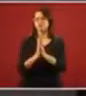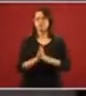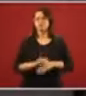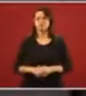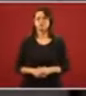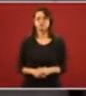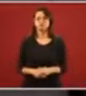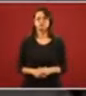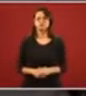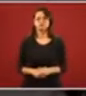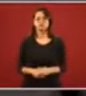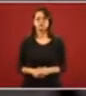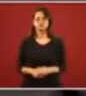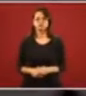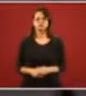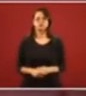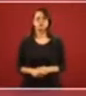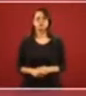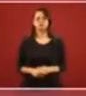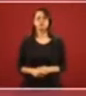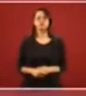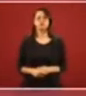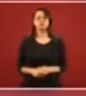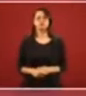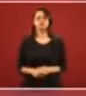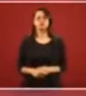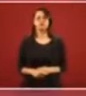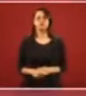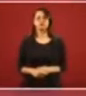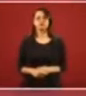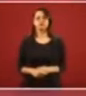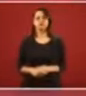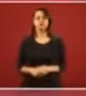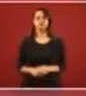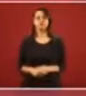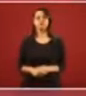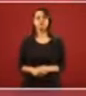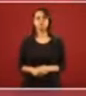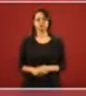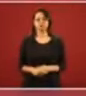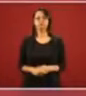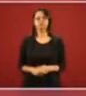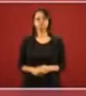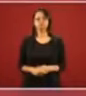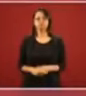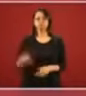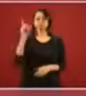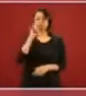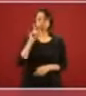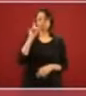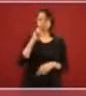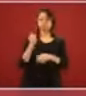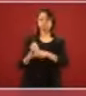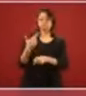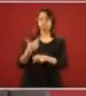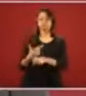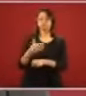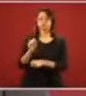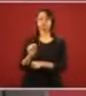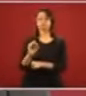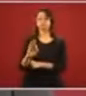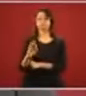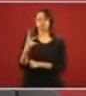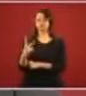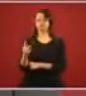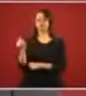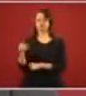vamos a pedirle a la secretaria de la Función Pública que